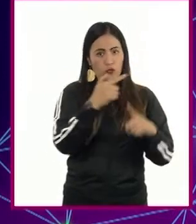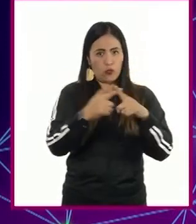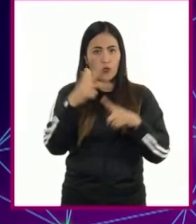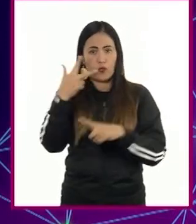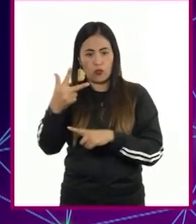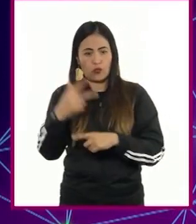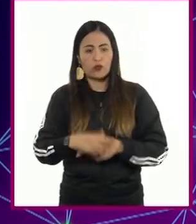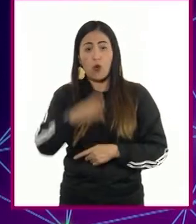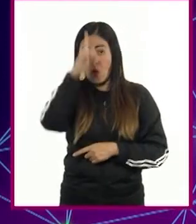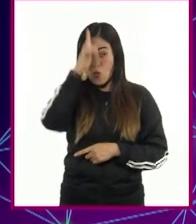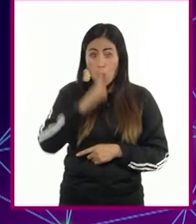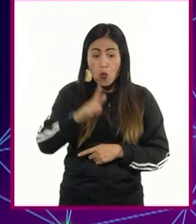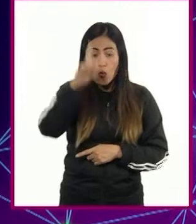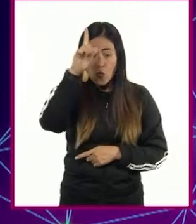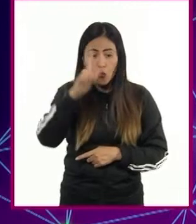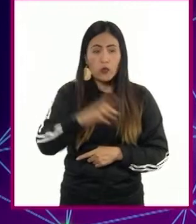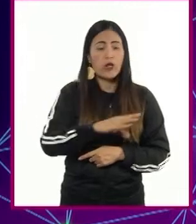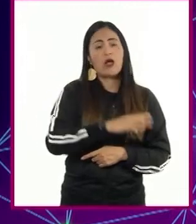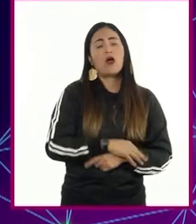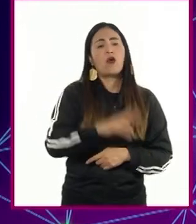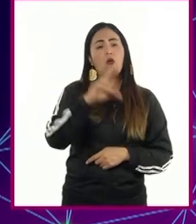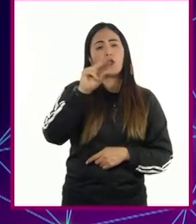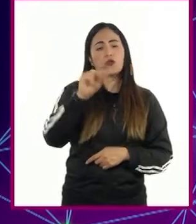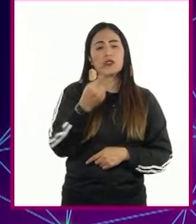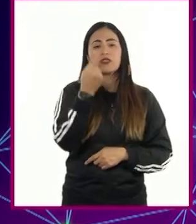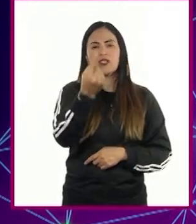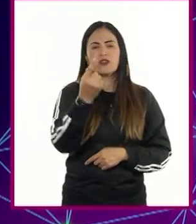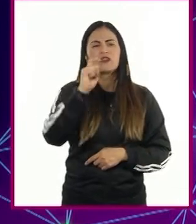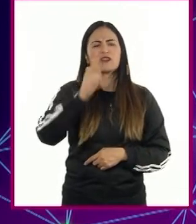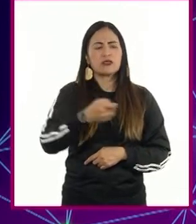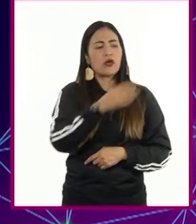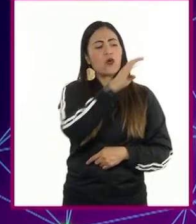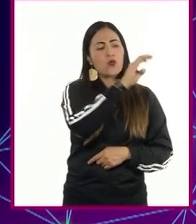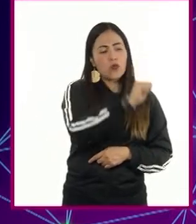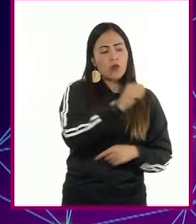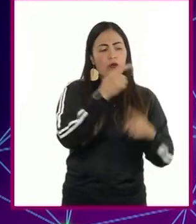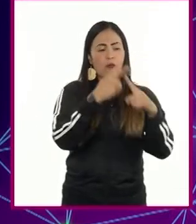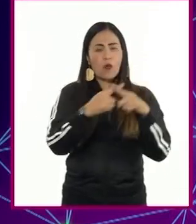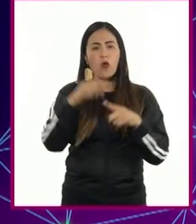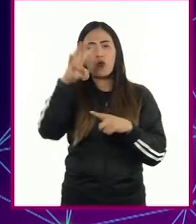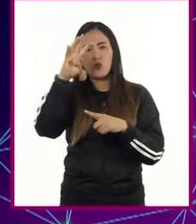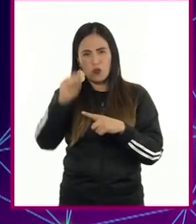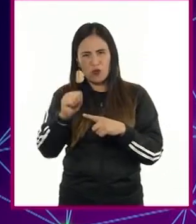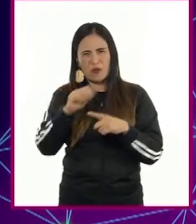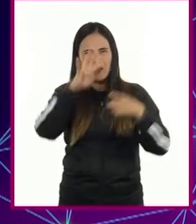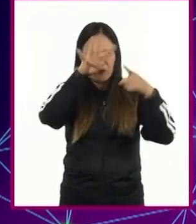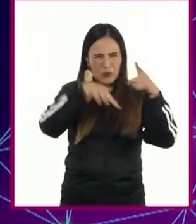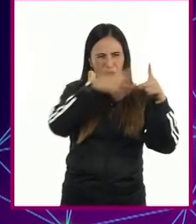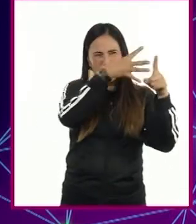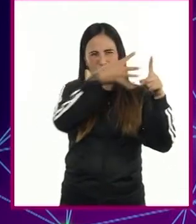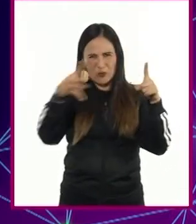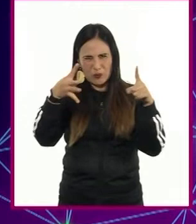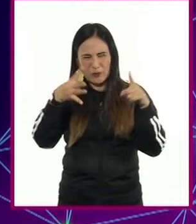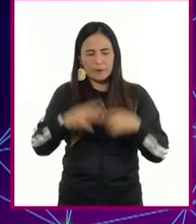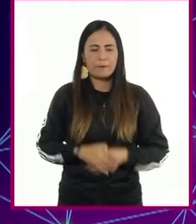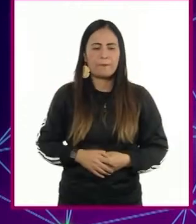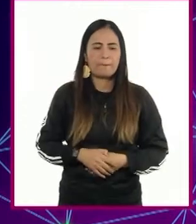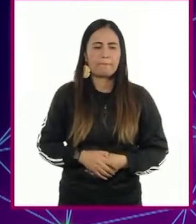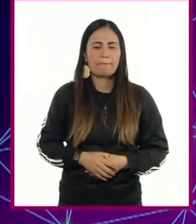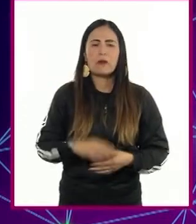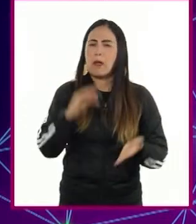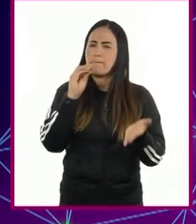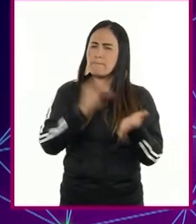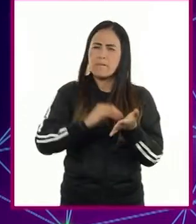81 para la Luna, es decir, de 9 por 9 casillas. Y las constantes